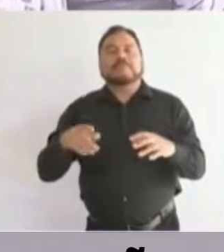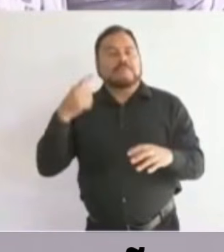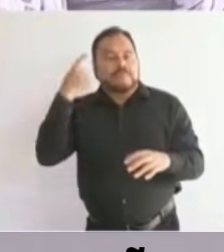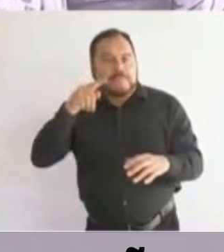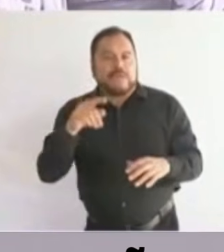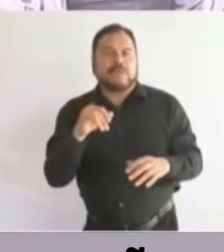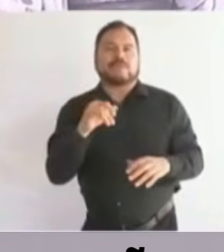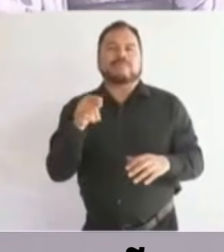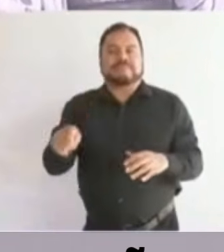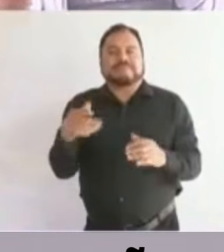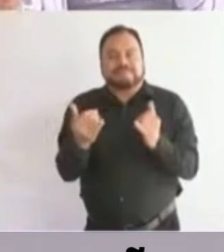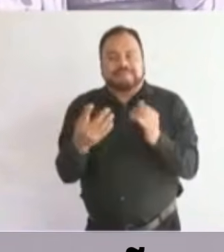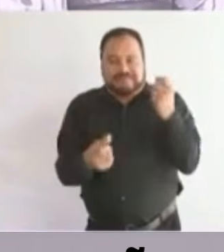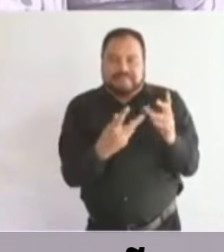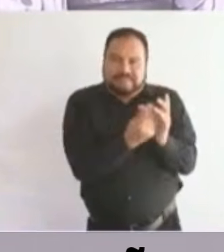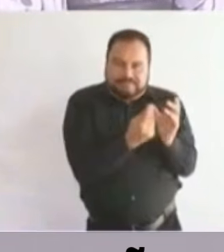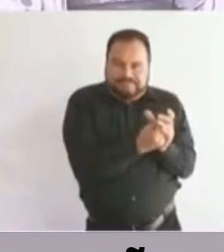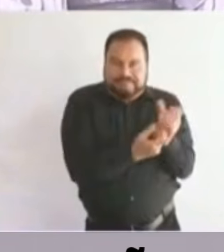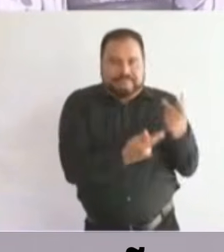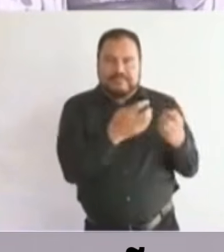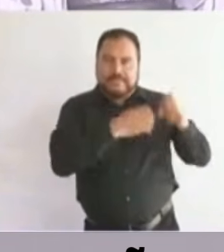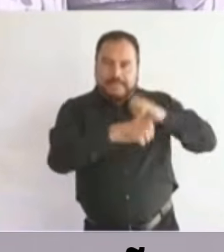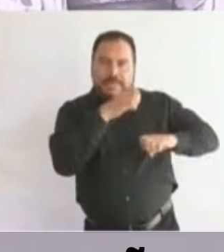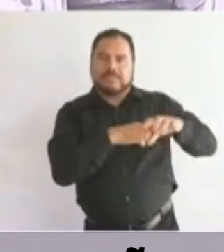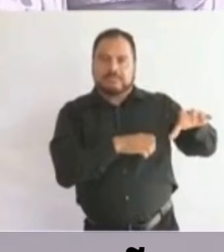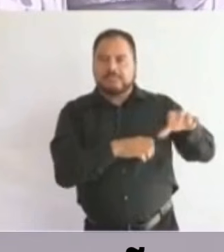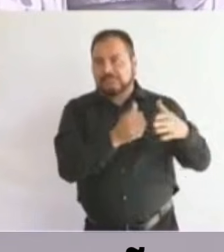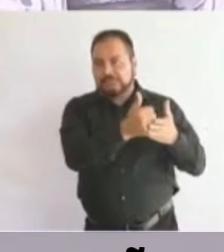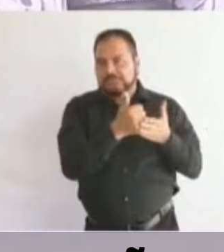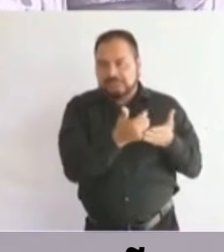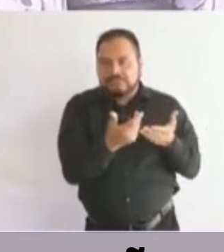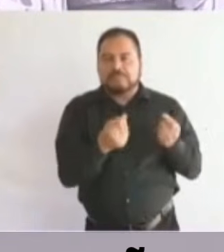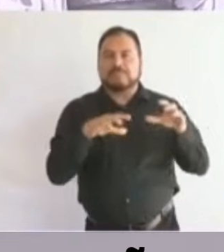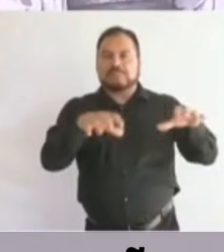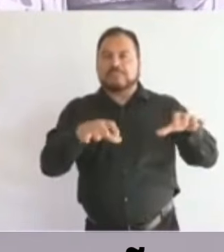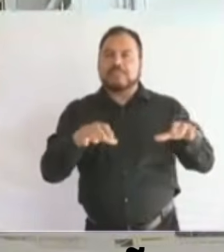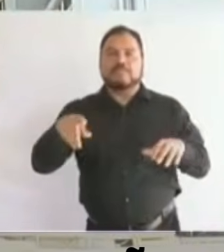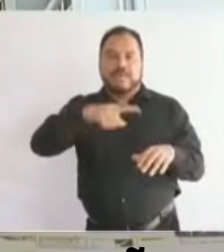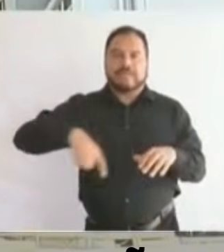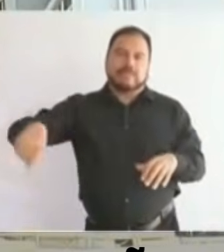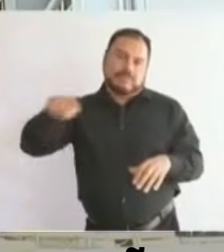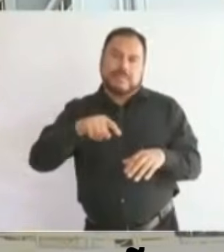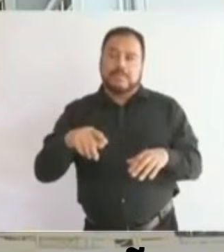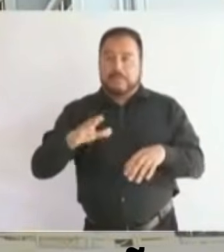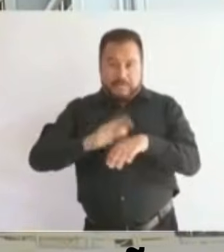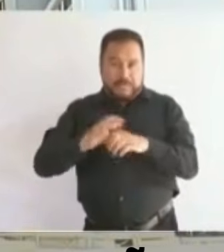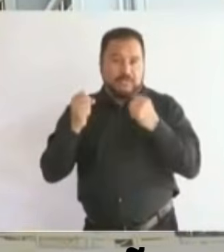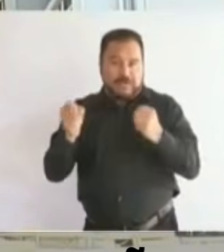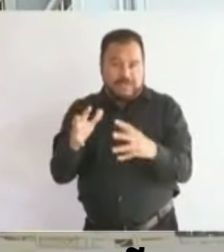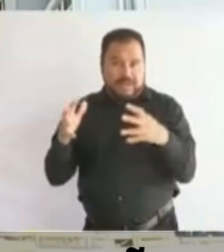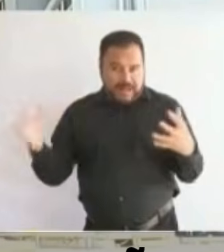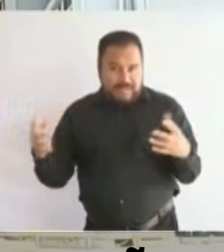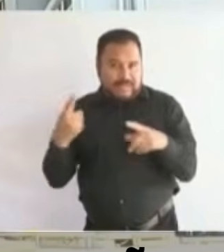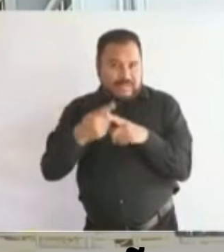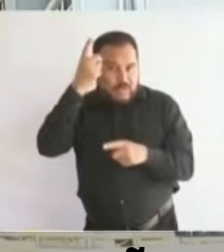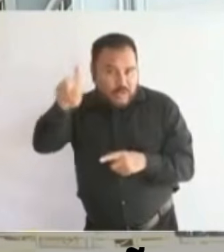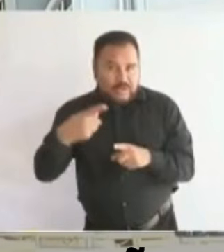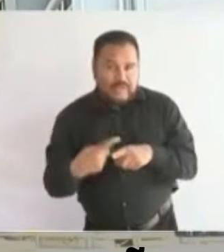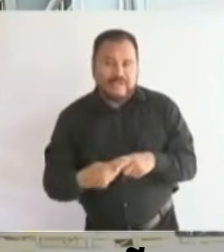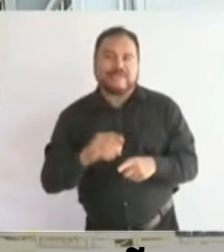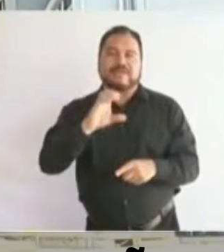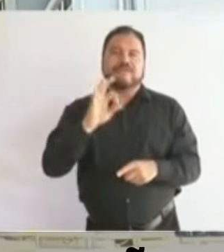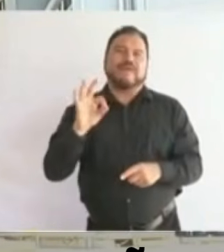de financiamiento privado que permita evitar el endeudamiento de Comisión Federal de Electricidad, pero las plantas son de Comisión Federal de